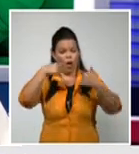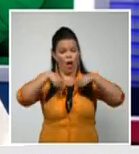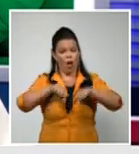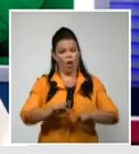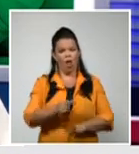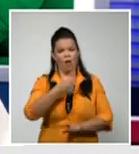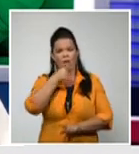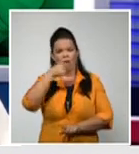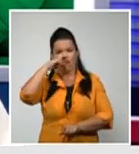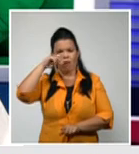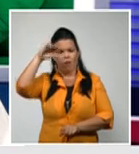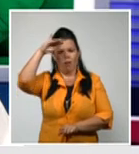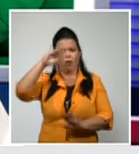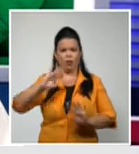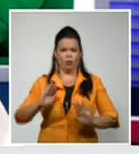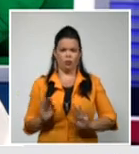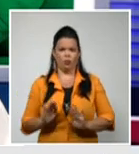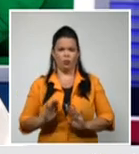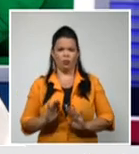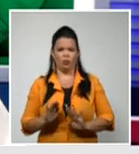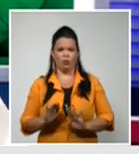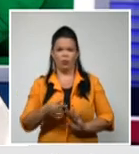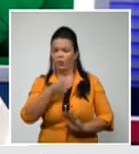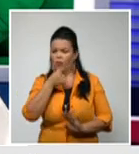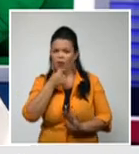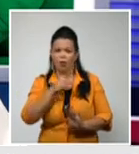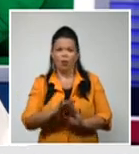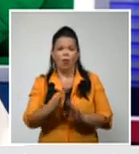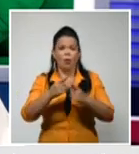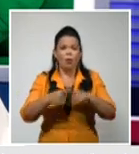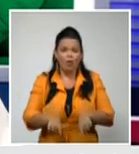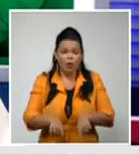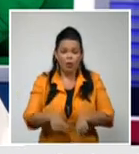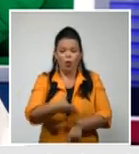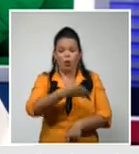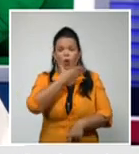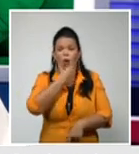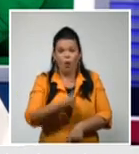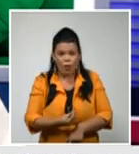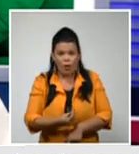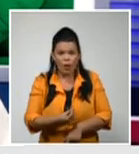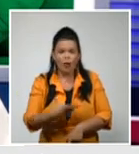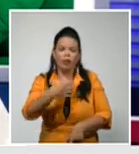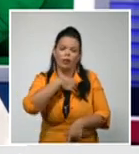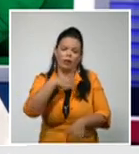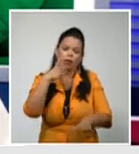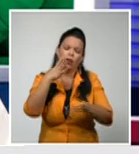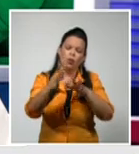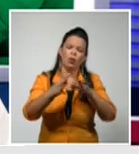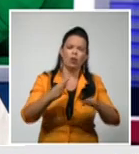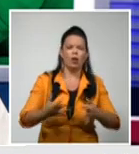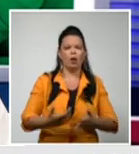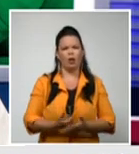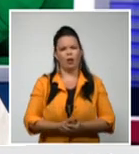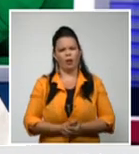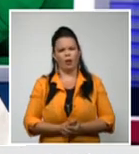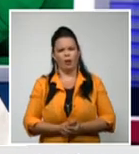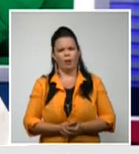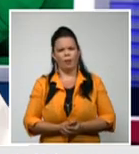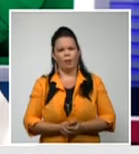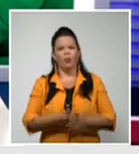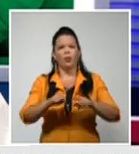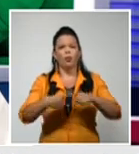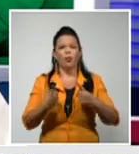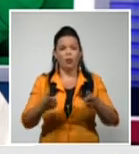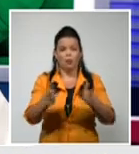calle, tenemos que proteger, porque muchas de estas personas generalmente no se mueven de su domicilio. Es